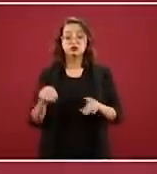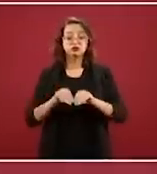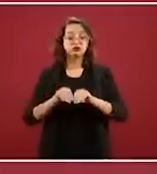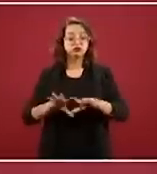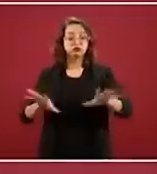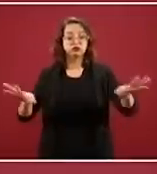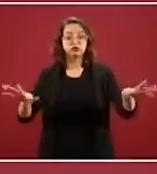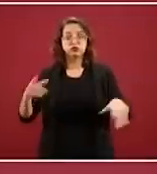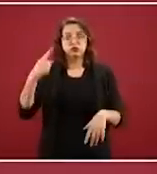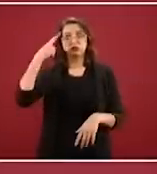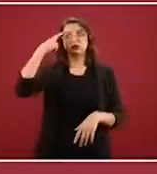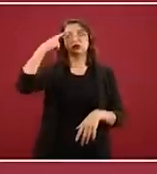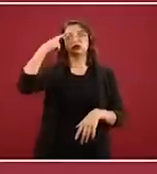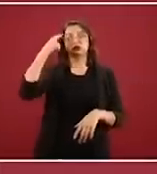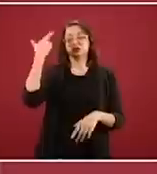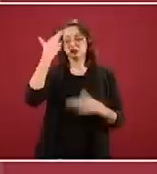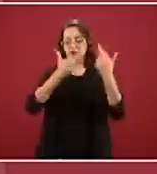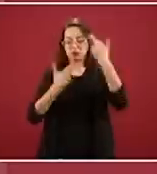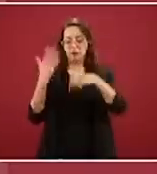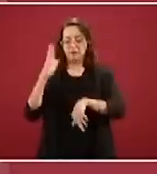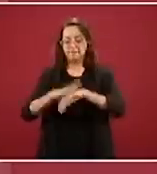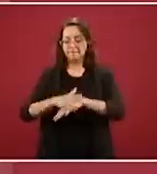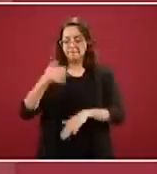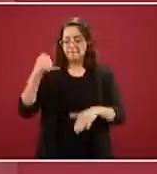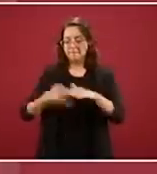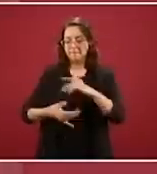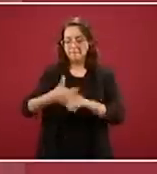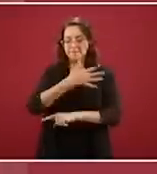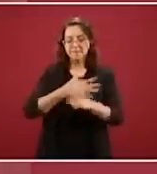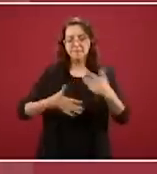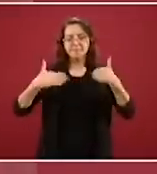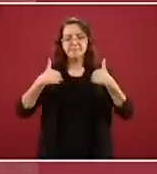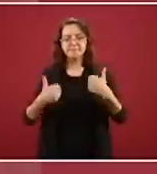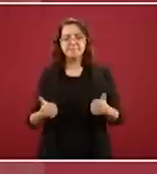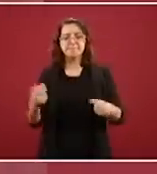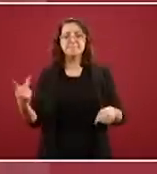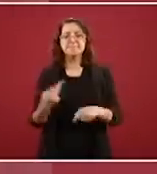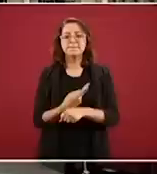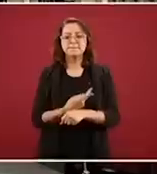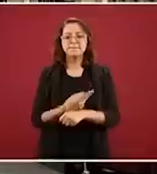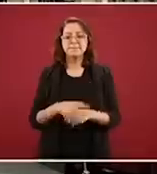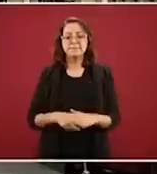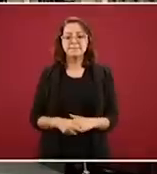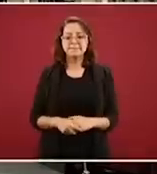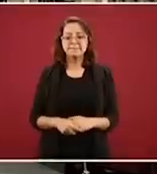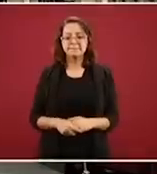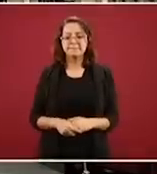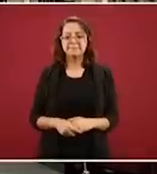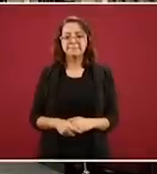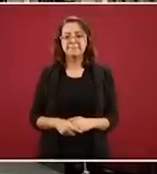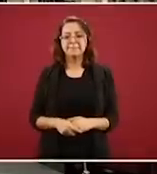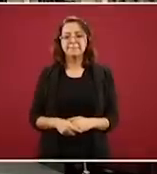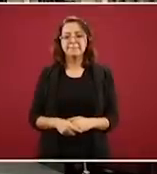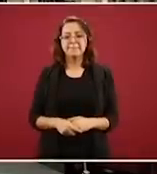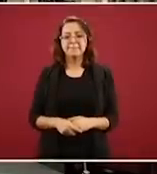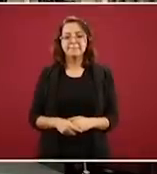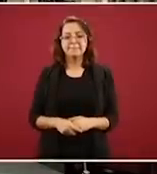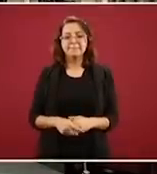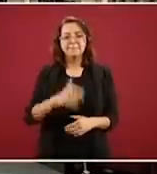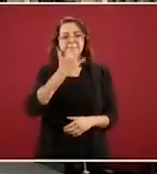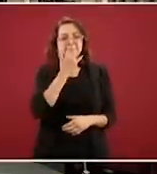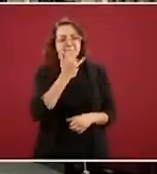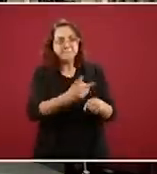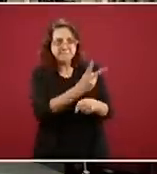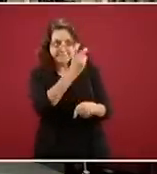un panorama general de lo que está sucediendo. Pasamos. Una segunda pregunta, si me lo